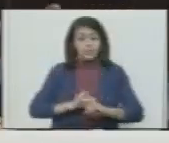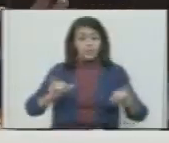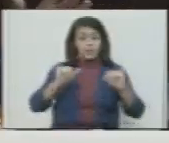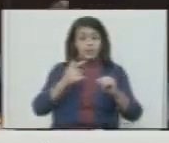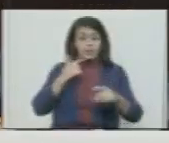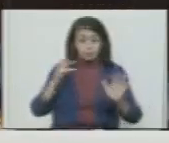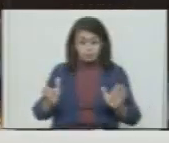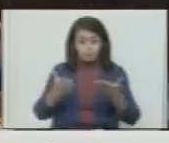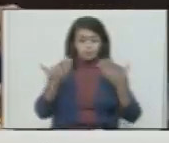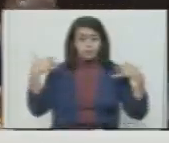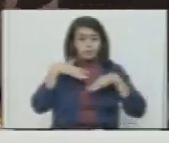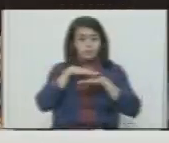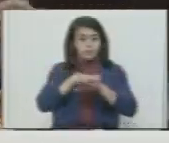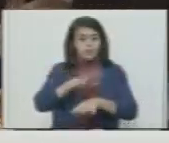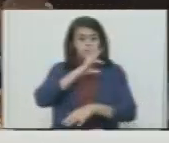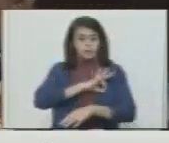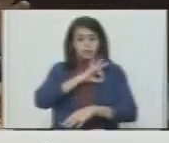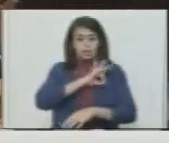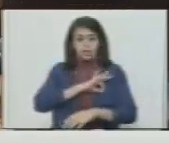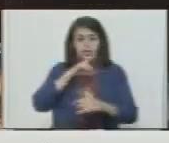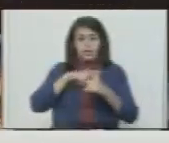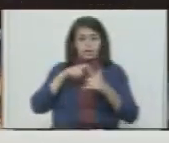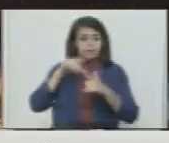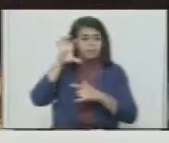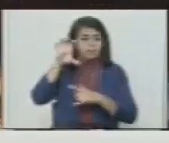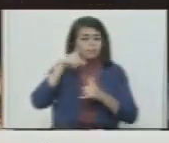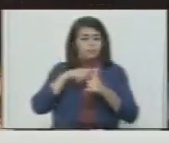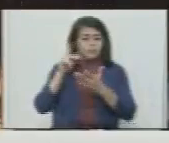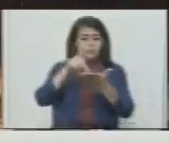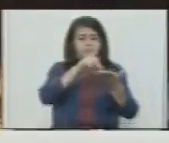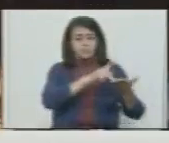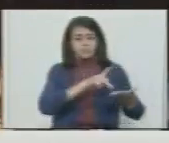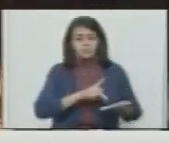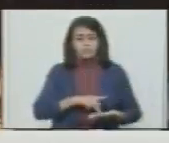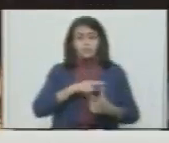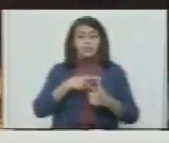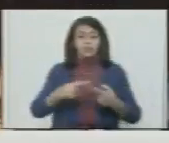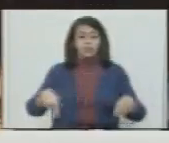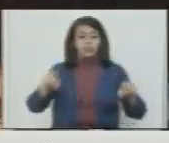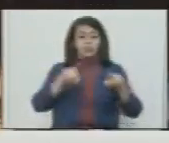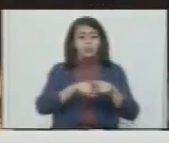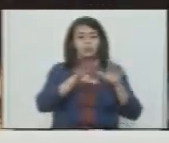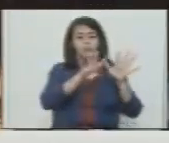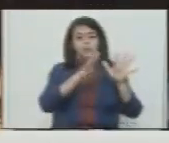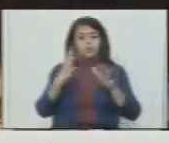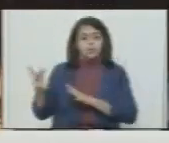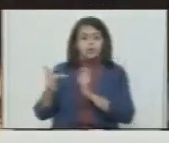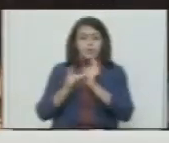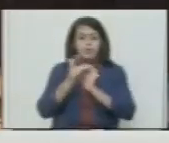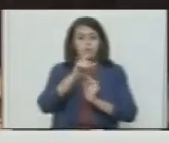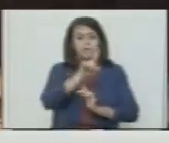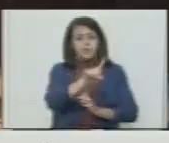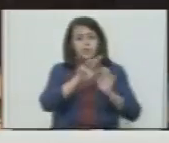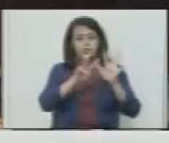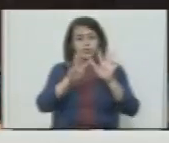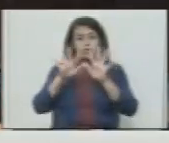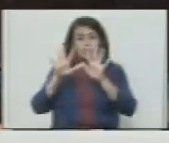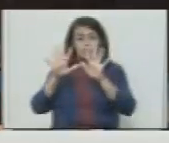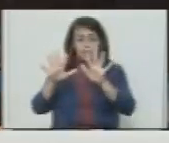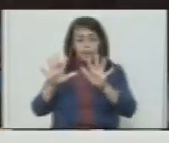independentista. Integrante de la sociedad patriótica y participante activo en los sucesos del 19 de